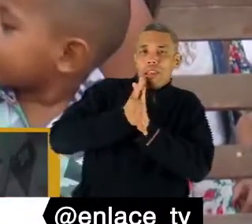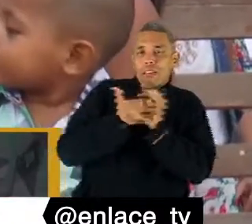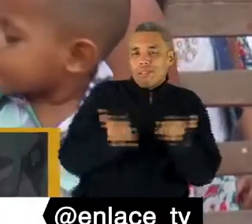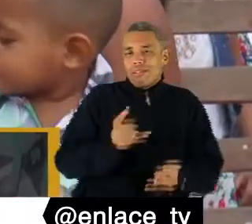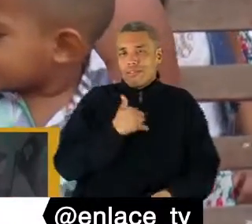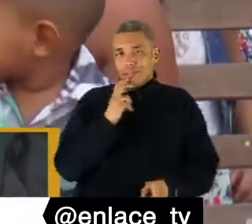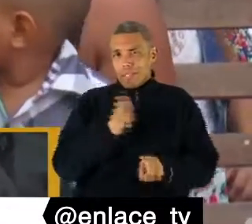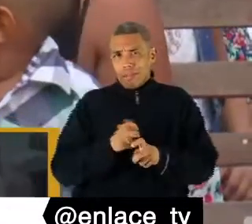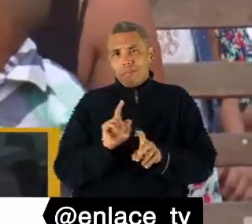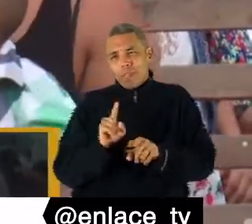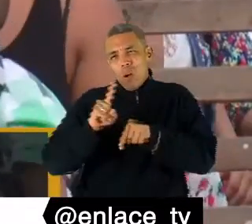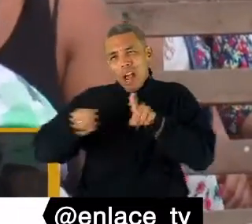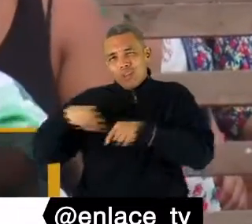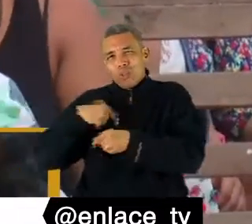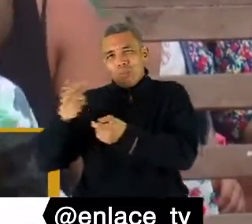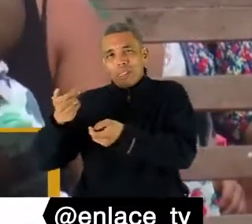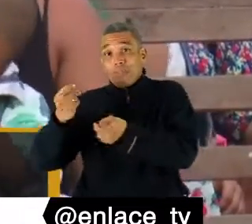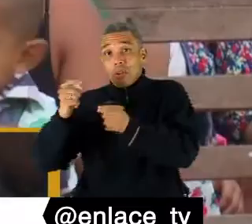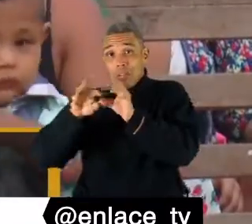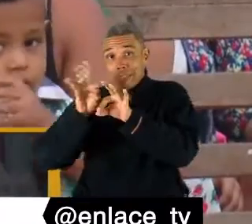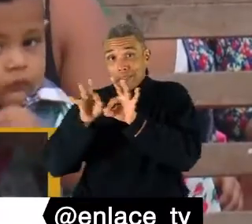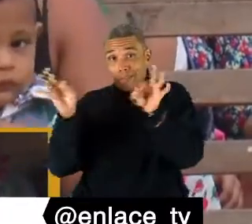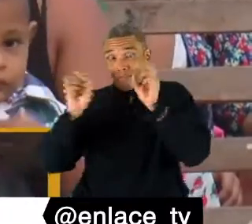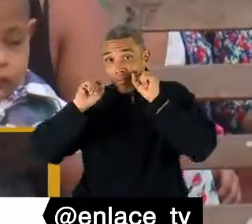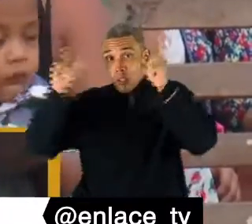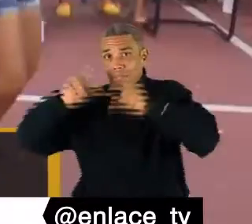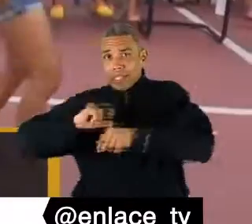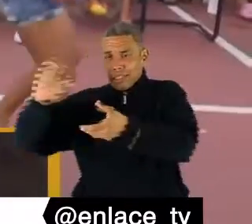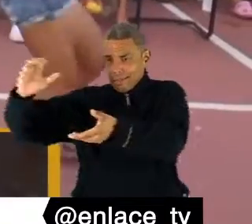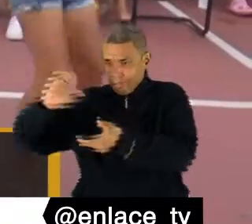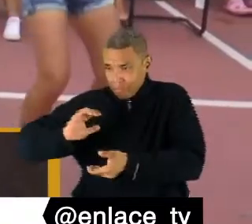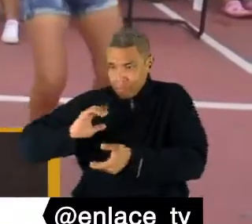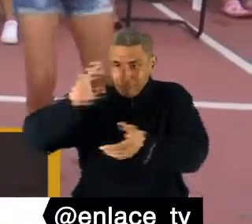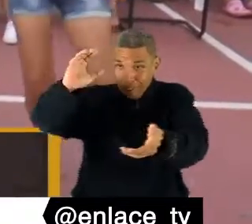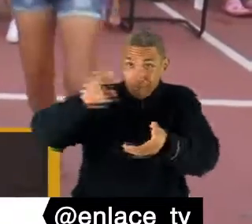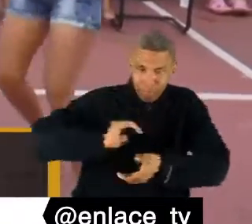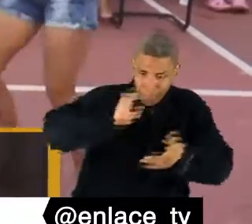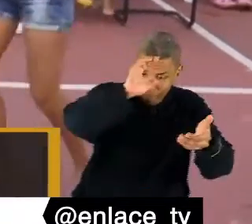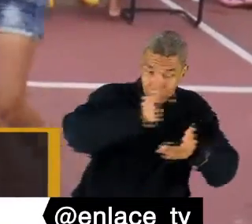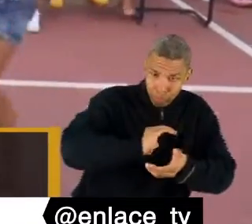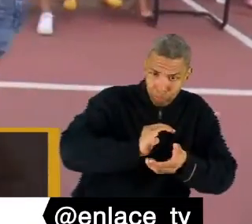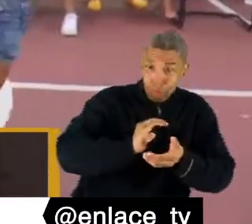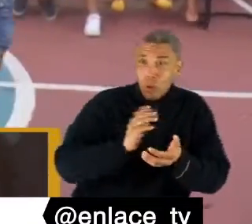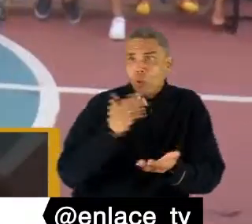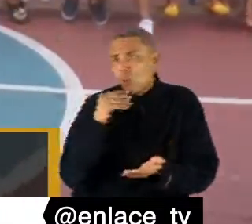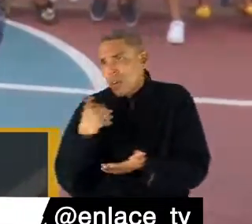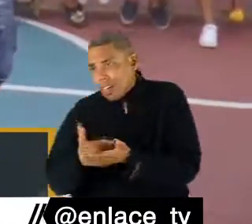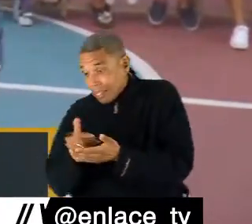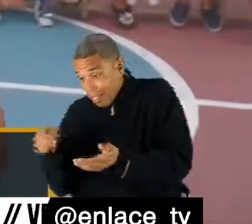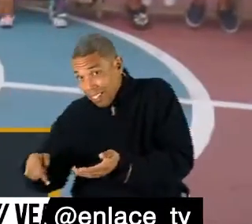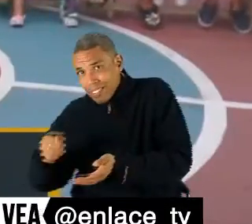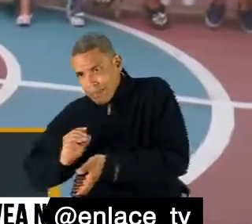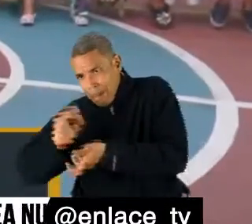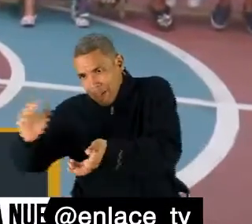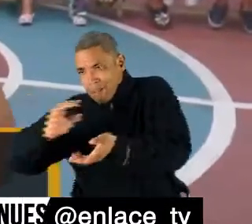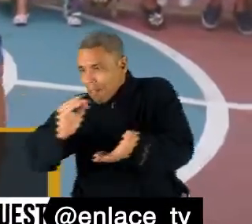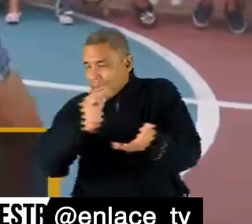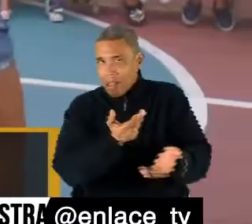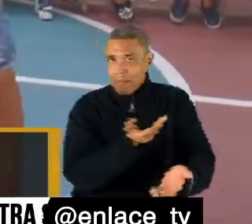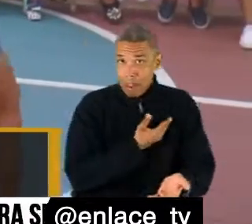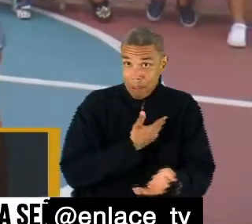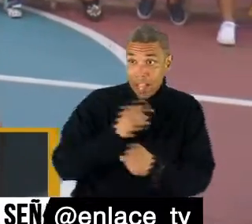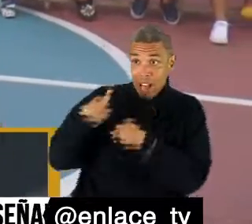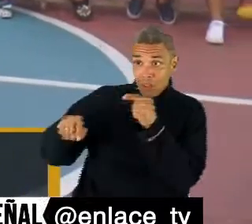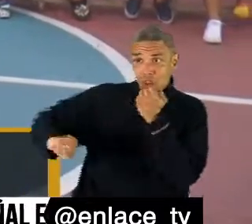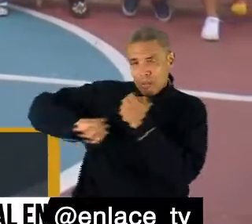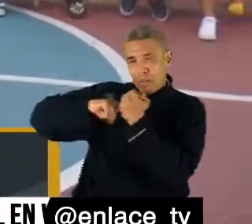Madre, muchísimas gracias, que Dios se lo pague y le duplique. Bueno, esta es una fecha muy especial para ese ser